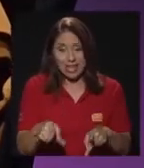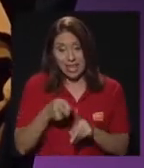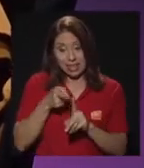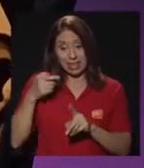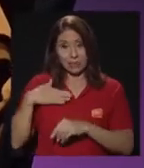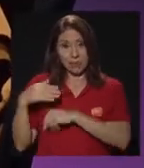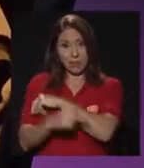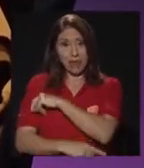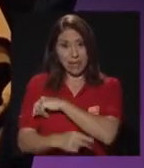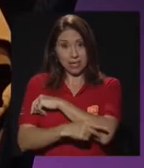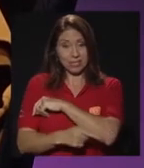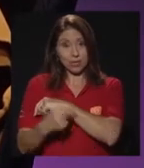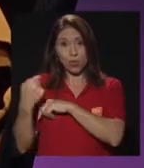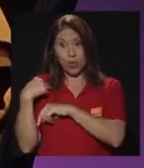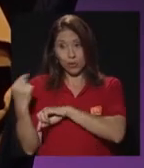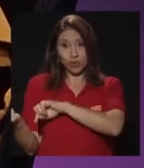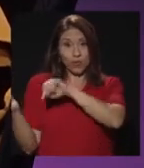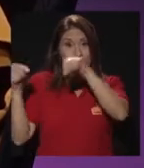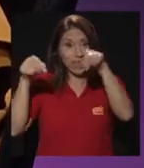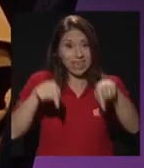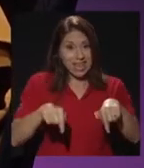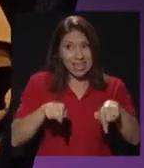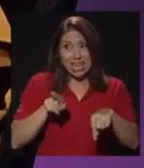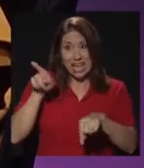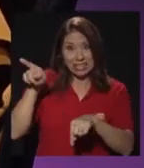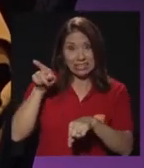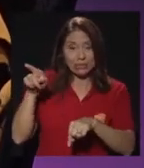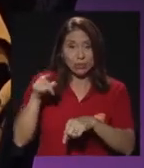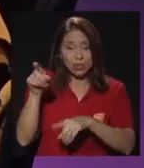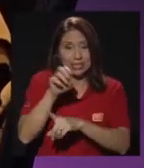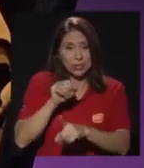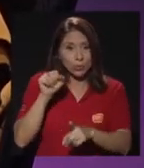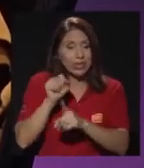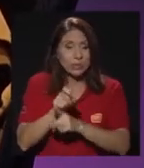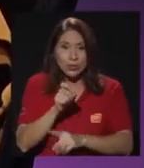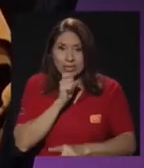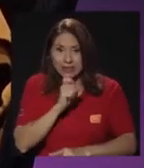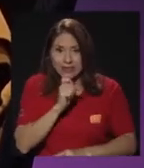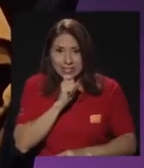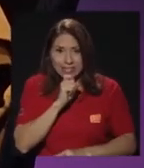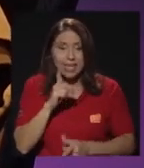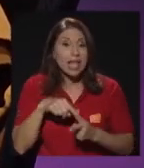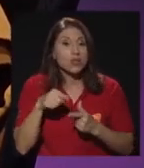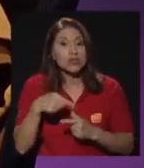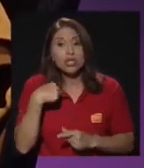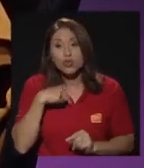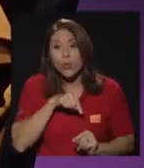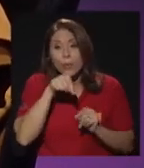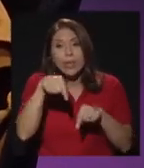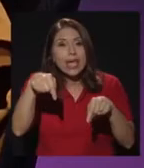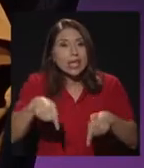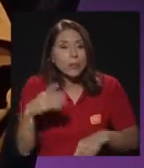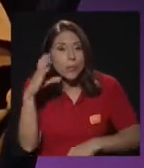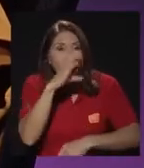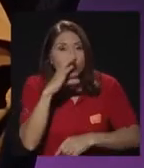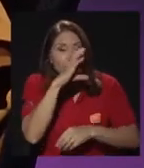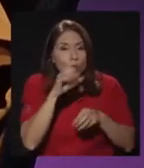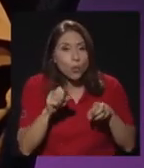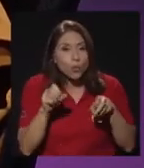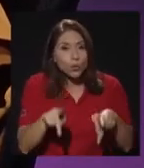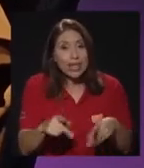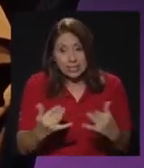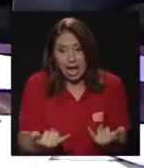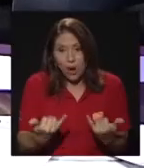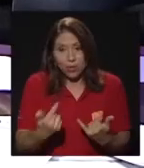país, estaba una situación demasiado difícil. Entonces yo viajé en busca de oportunidades. Ahora que yo estoy aquí en